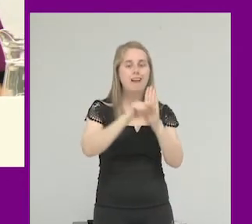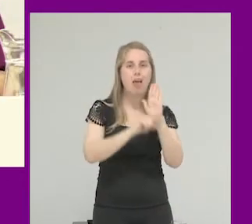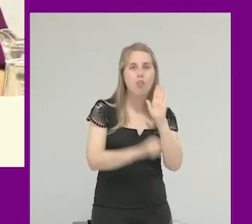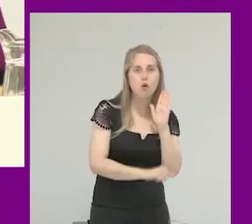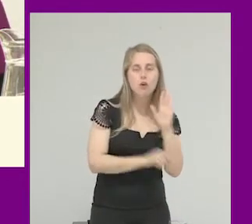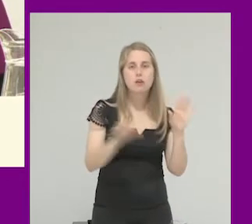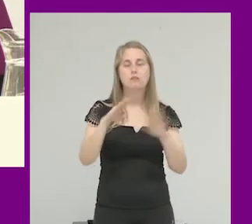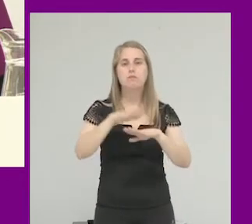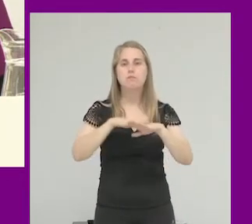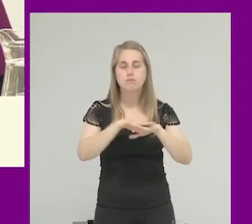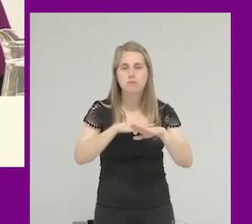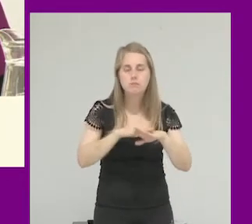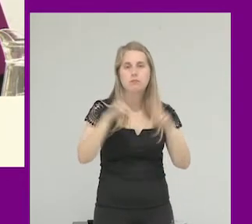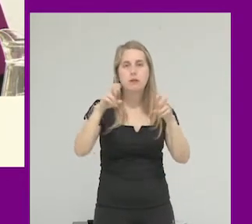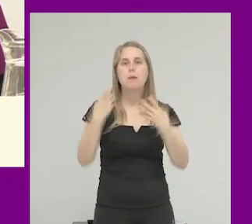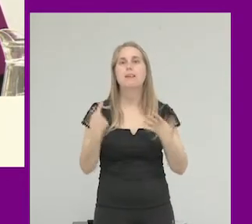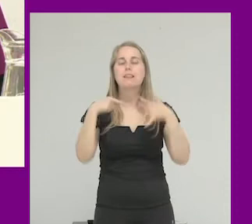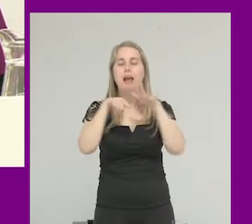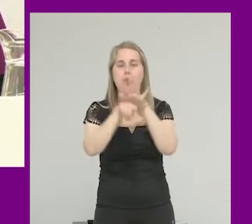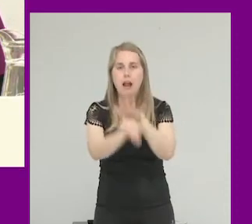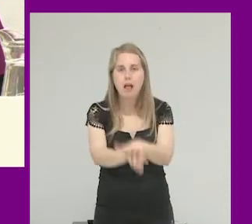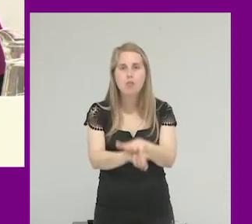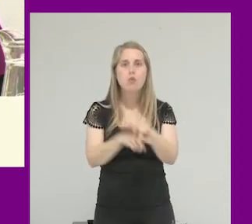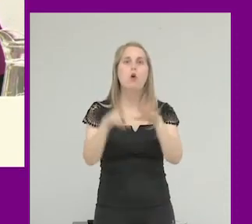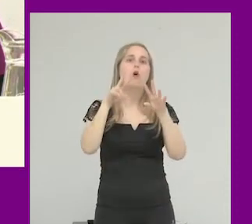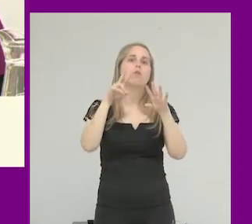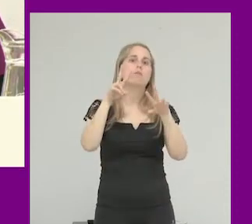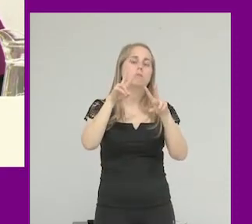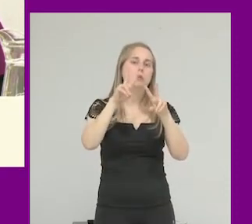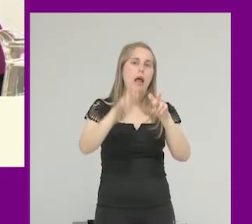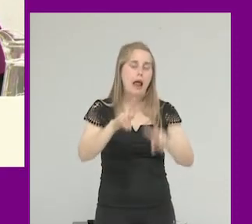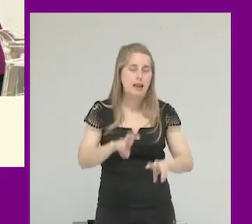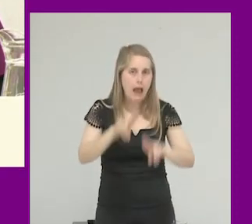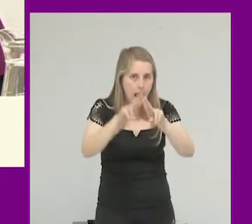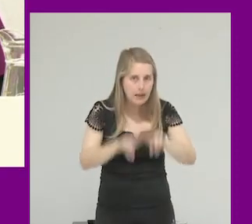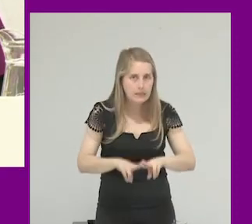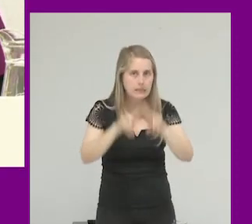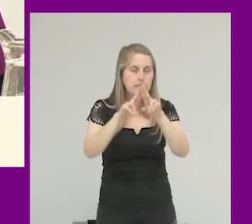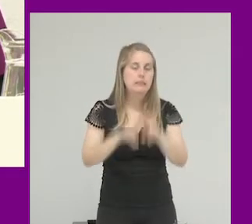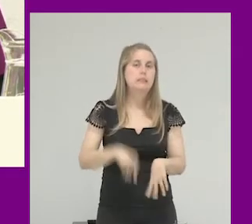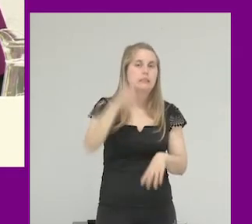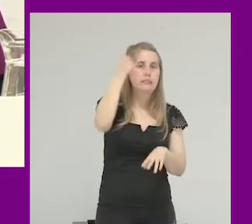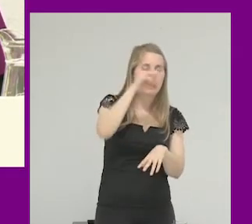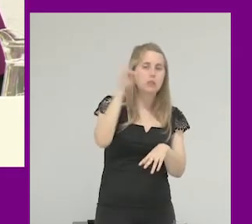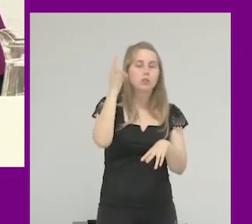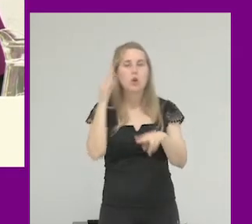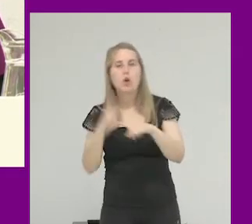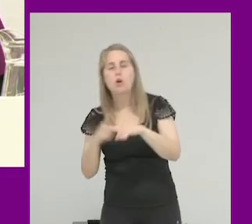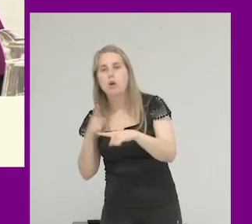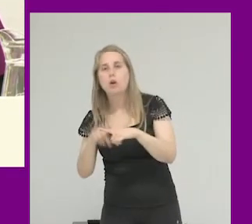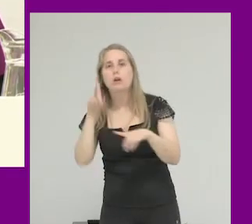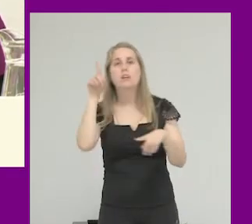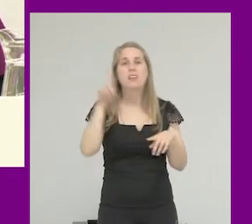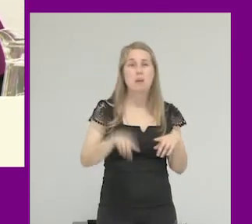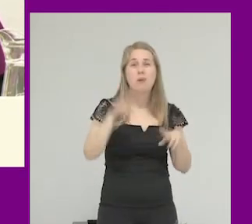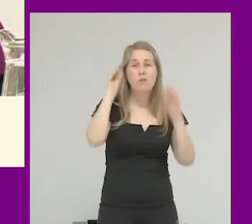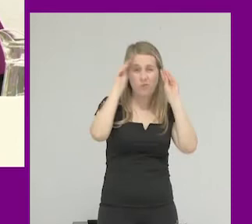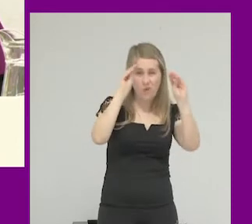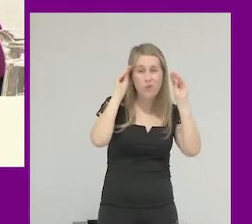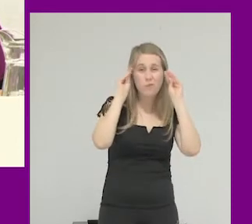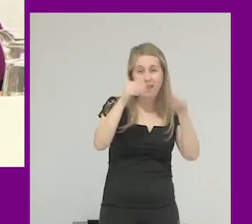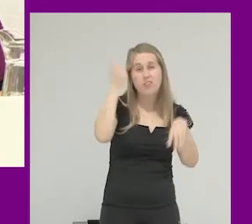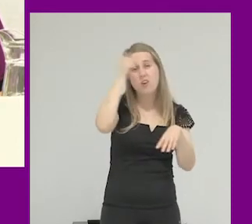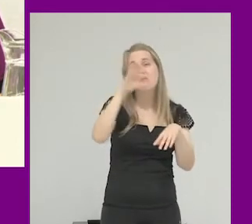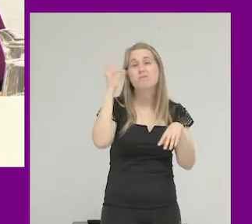resultados detallados sobre la integración del análisis de sexo-género en la investigación y aumentar la formación sobre género en los